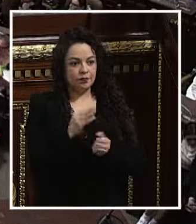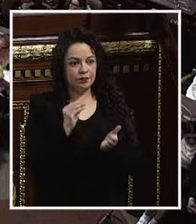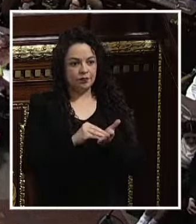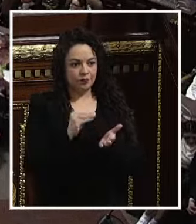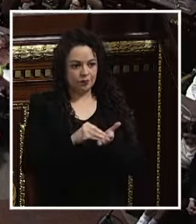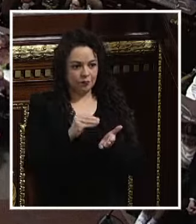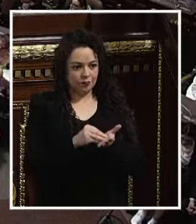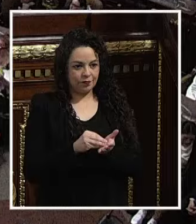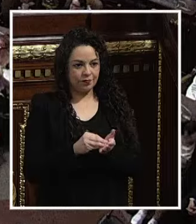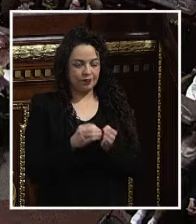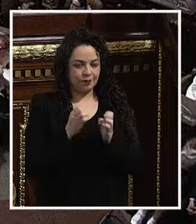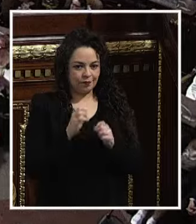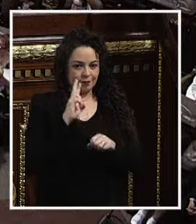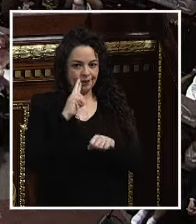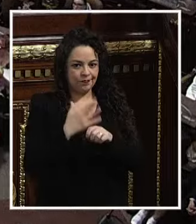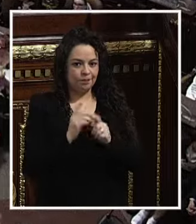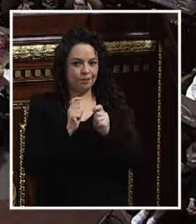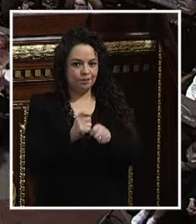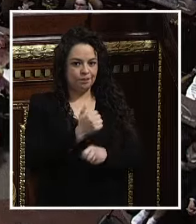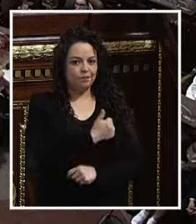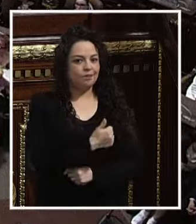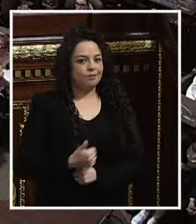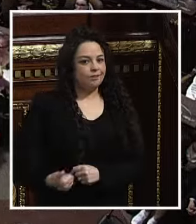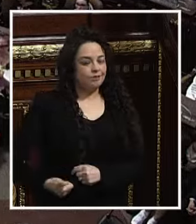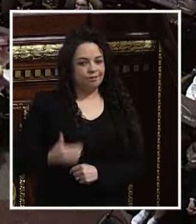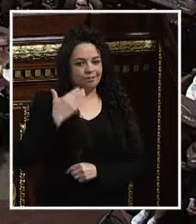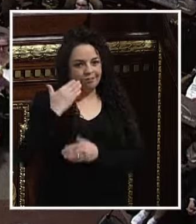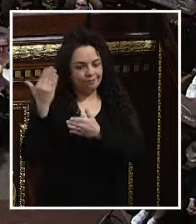bienvenidos. Muchas gracias.